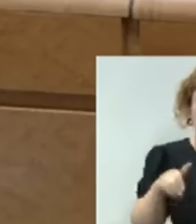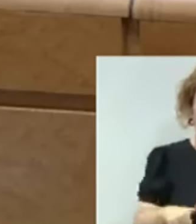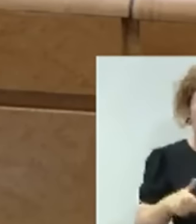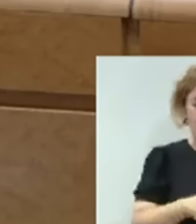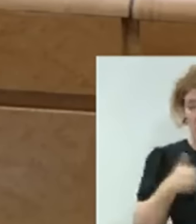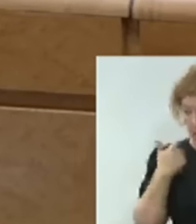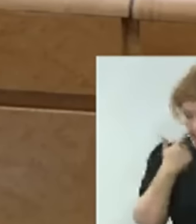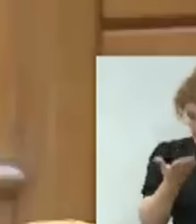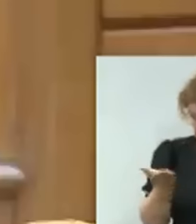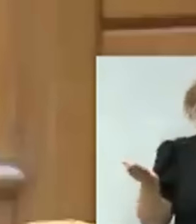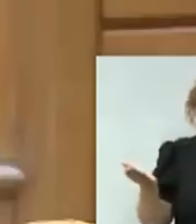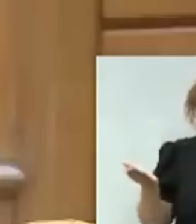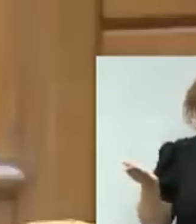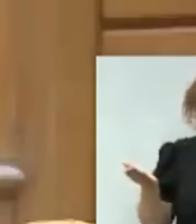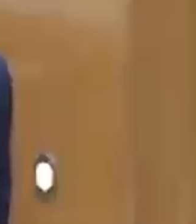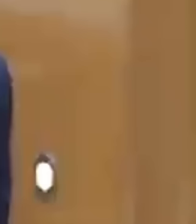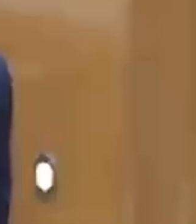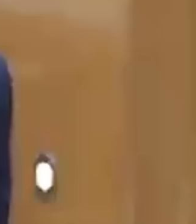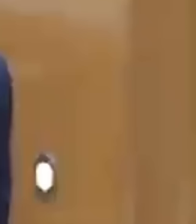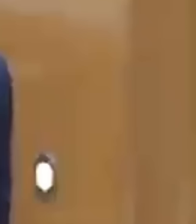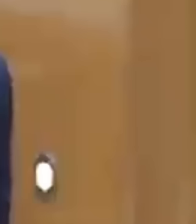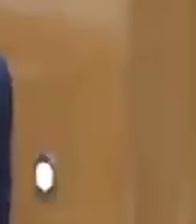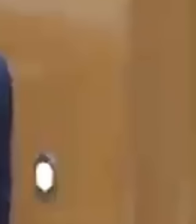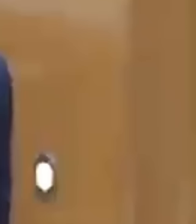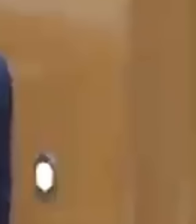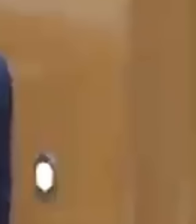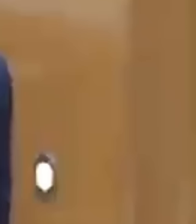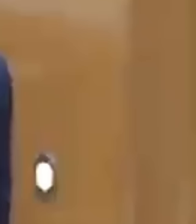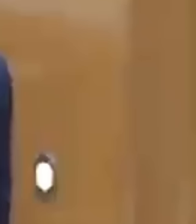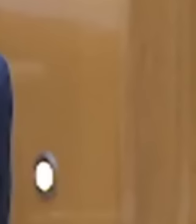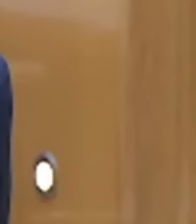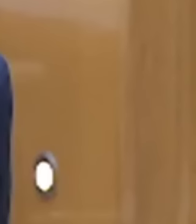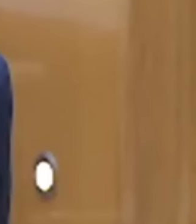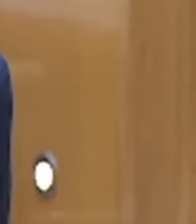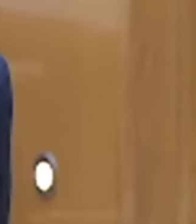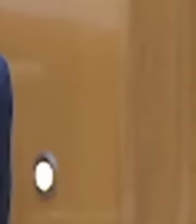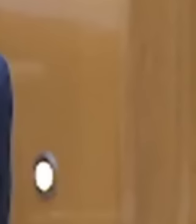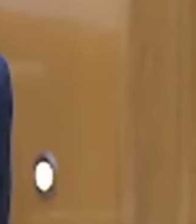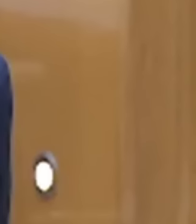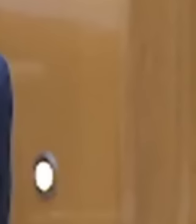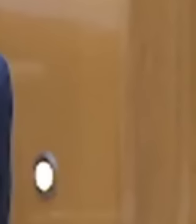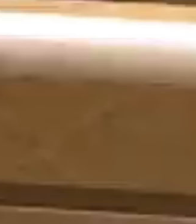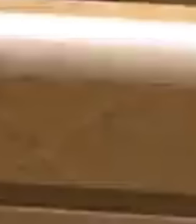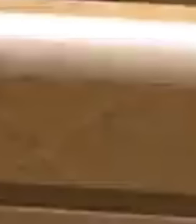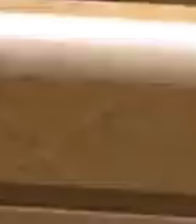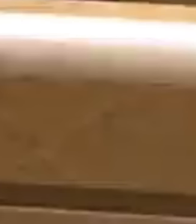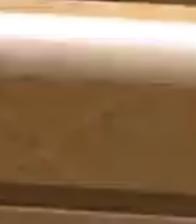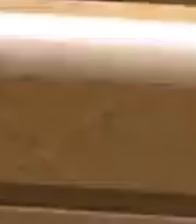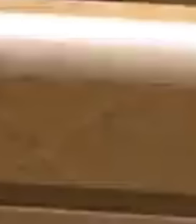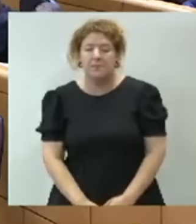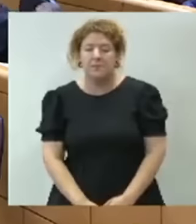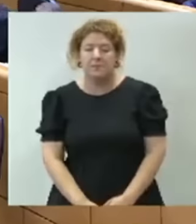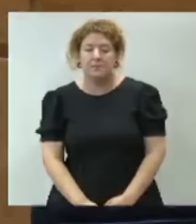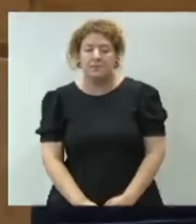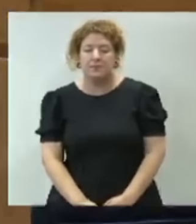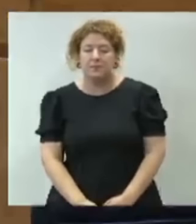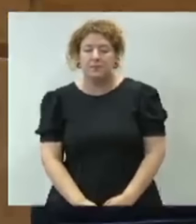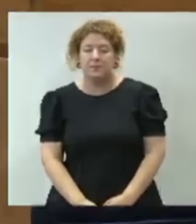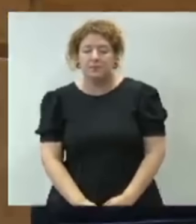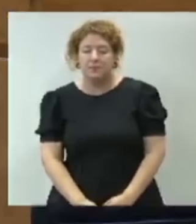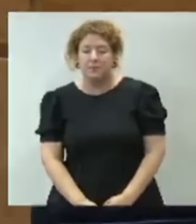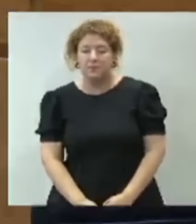ninguna duda. Eso demuestra que usted hace preguntas como oposición y yo respondo como ministro del Gobierno de España. Pero hay